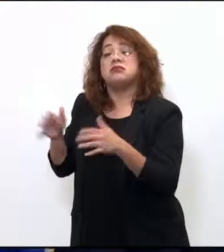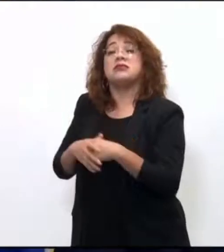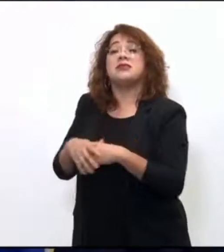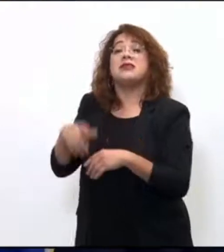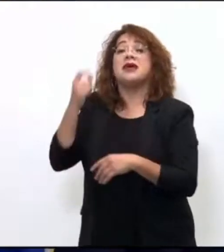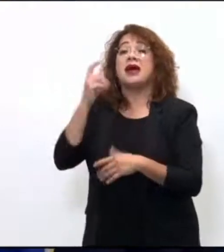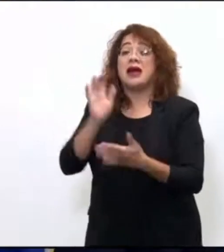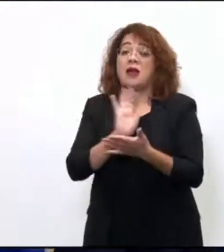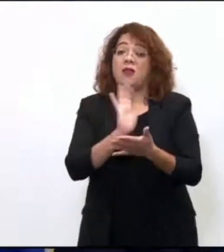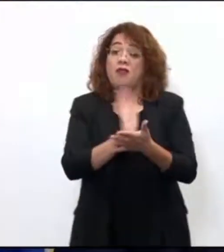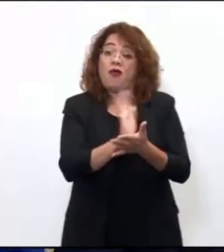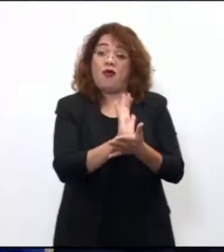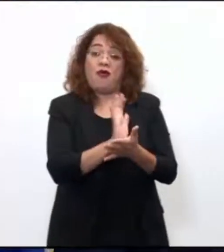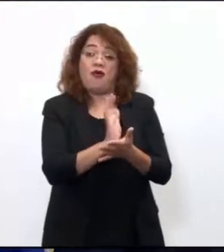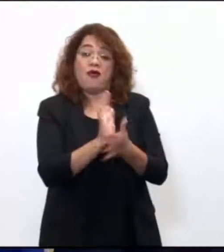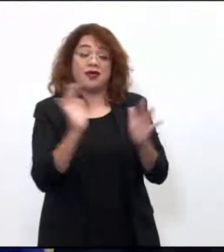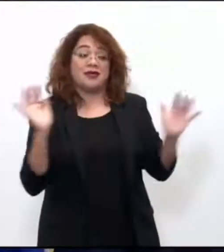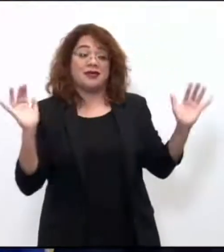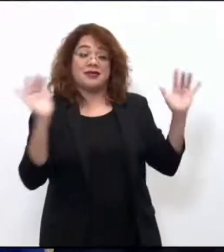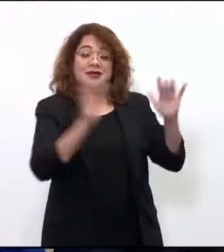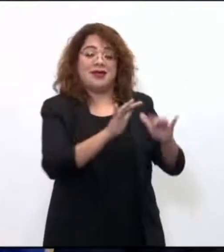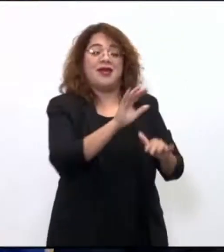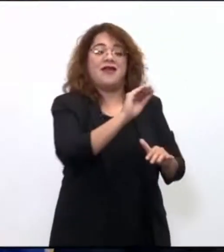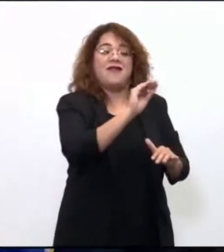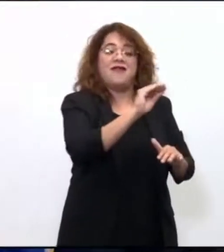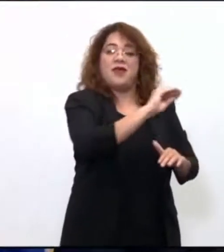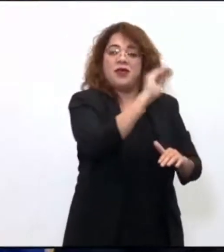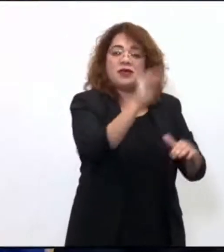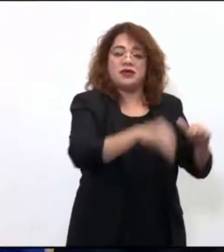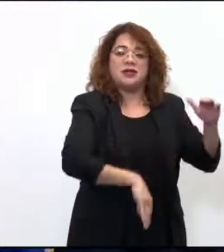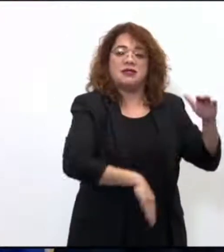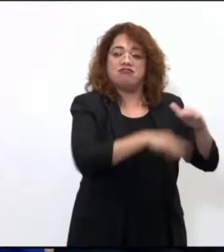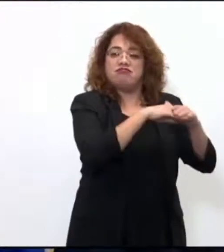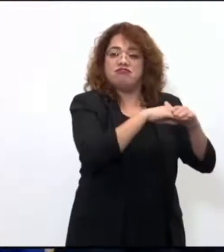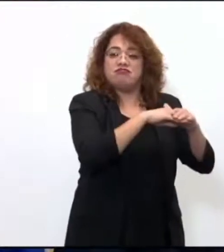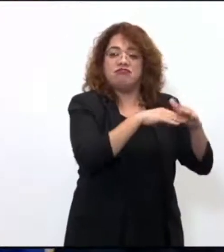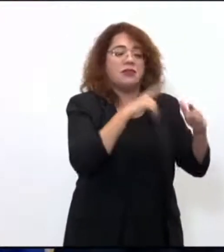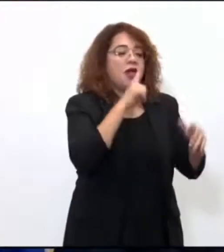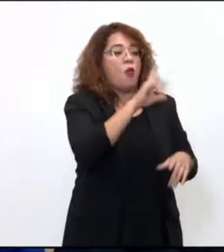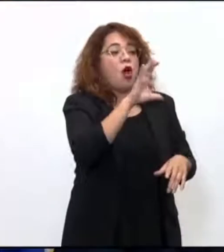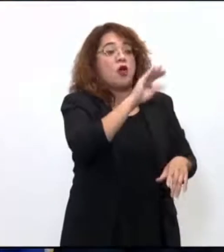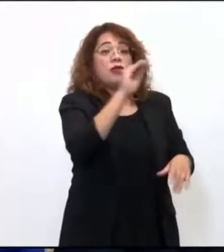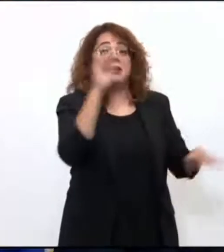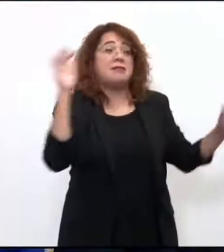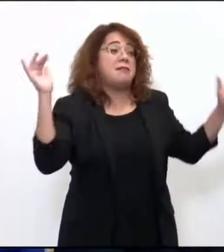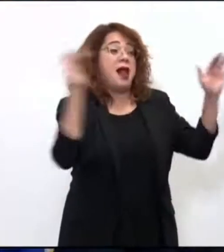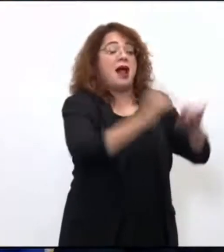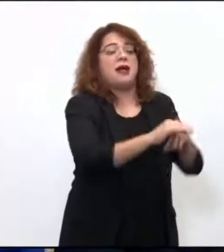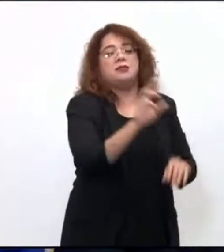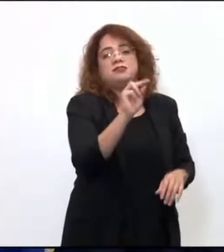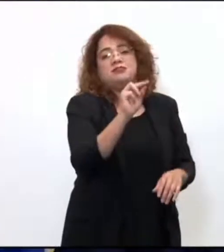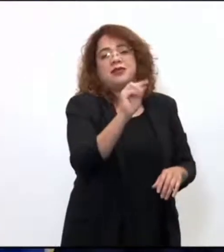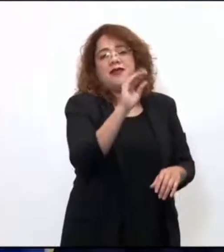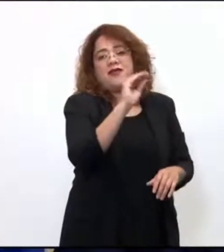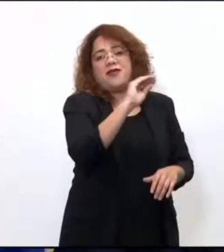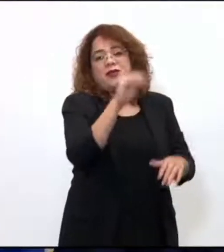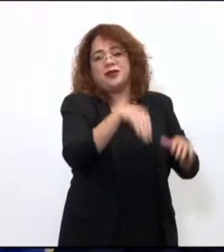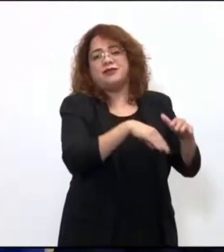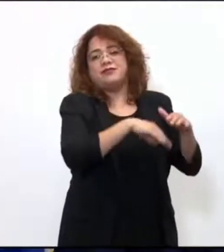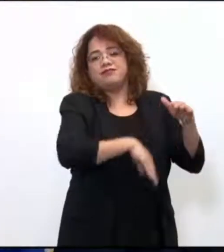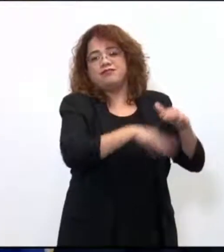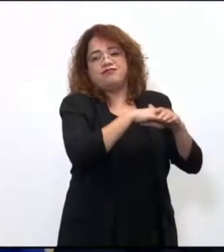Los cines pueden operar con una capacidad limitada al 50% de